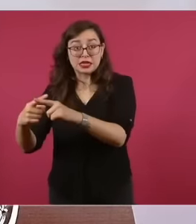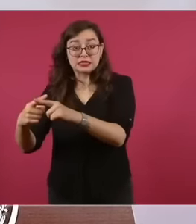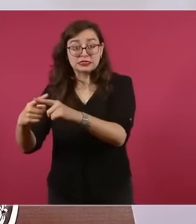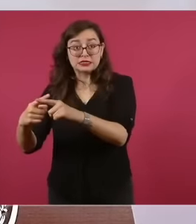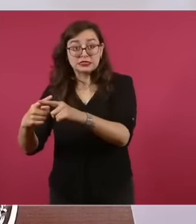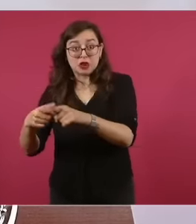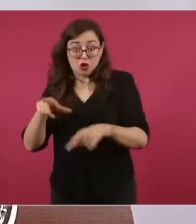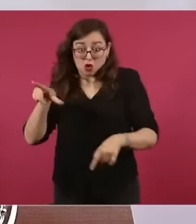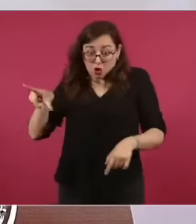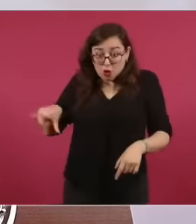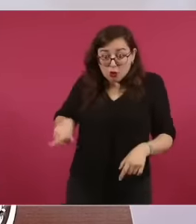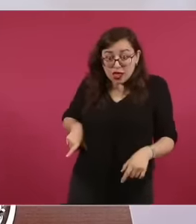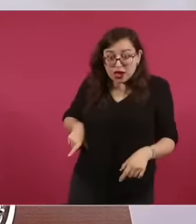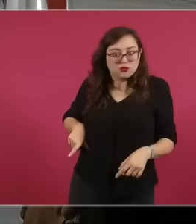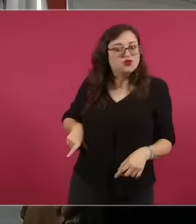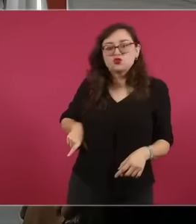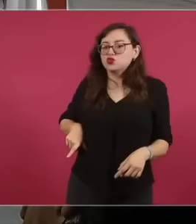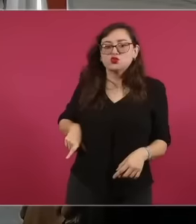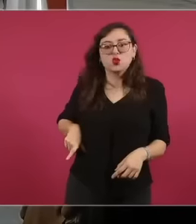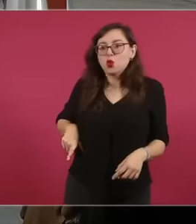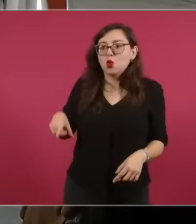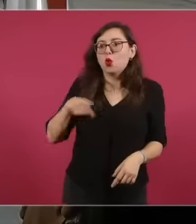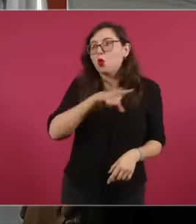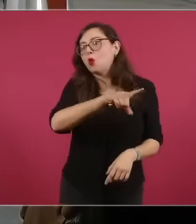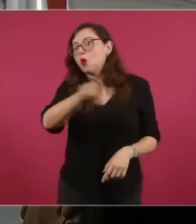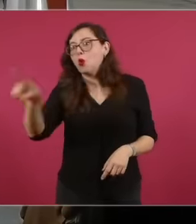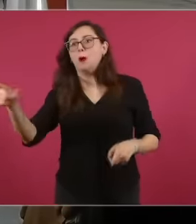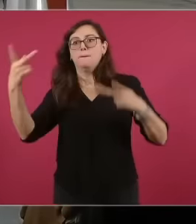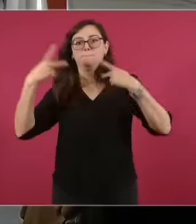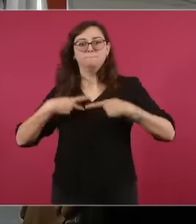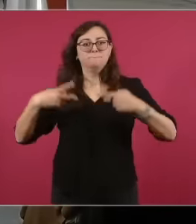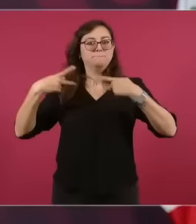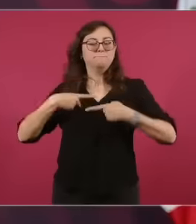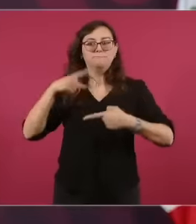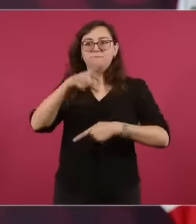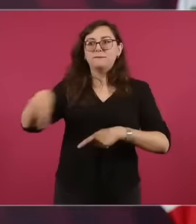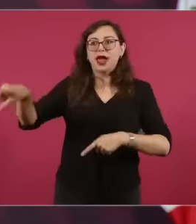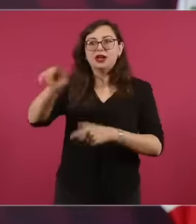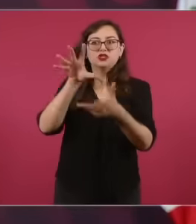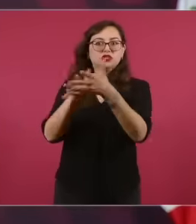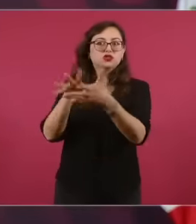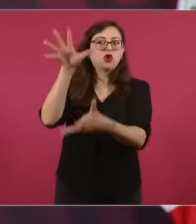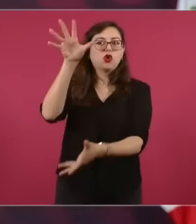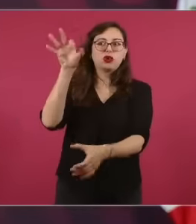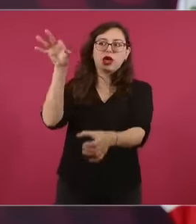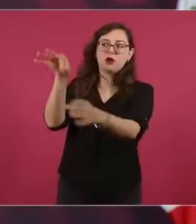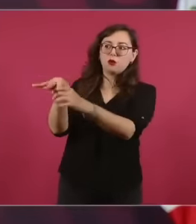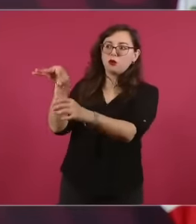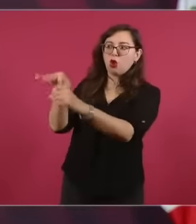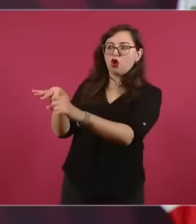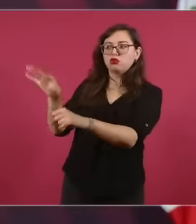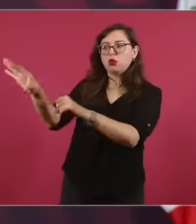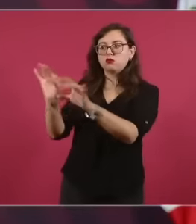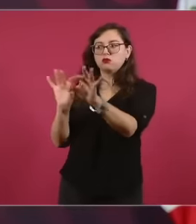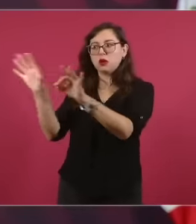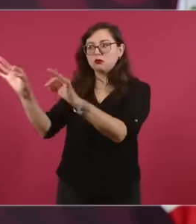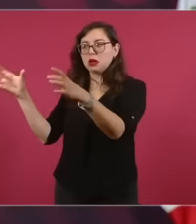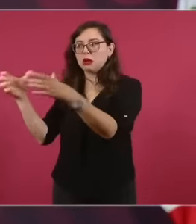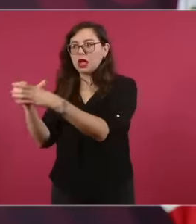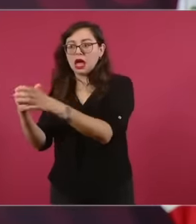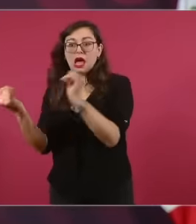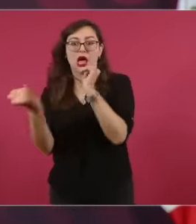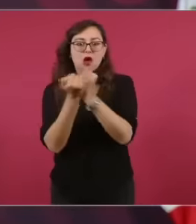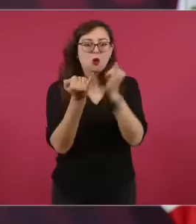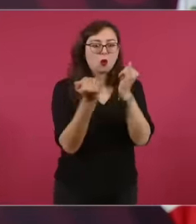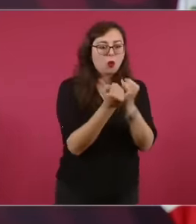¿Cómo se elige a los presidentes municipales, a los diputados locales,